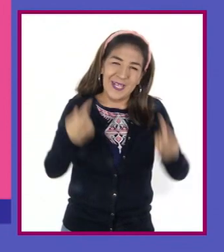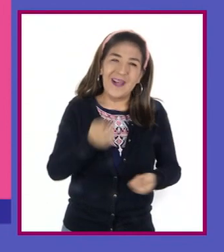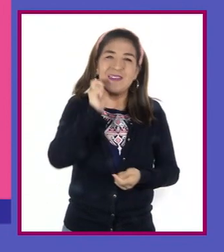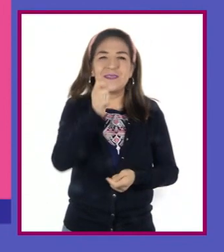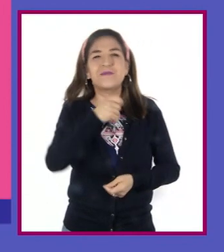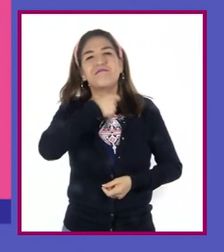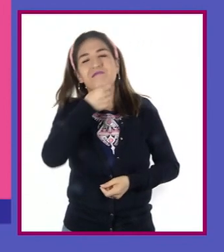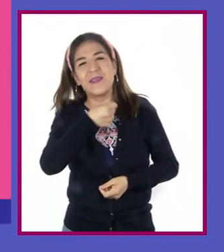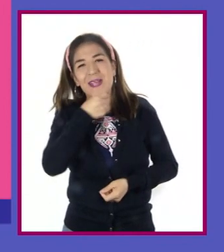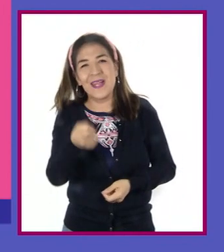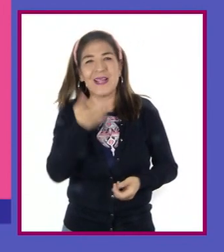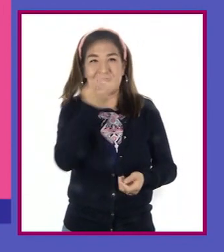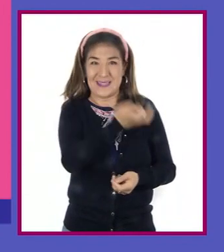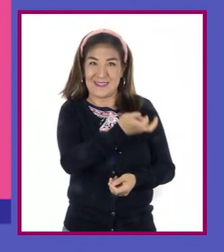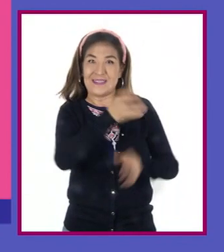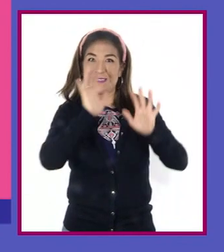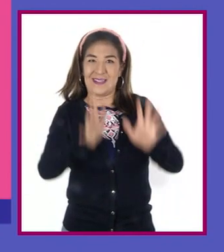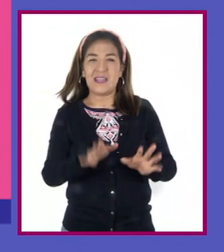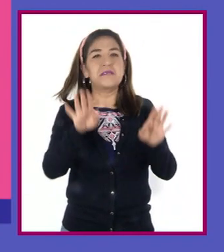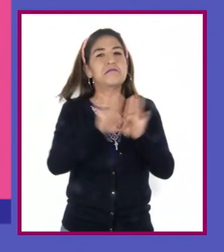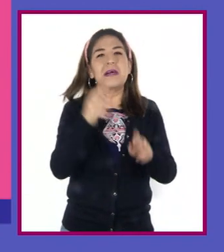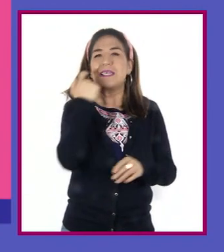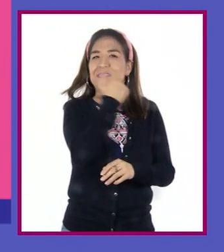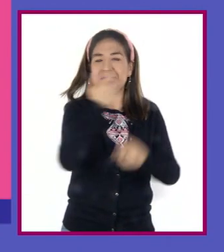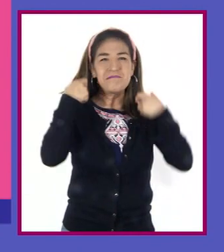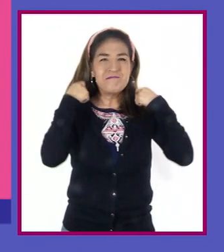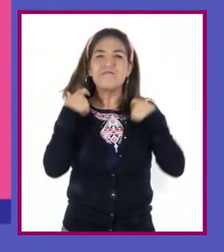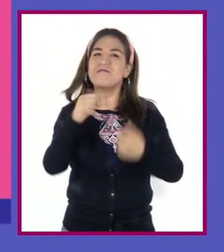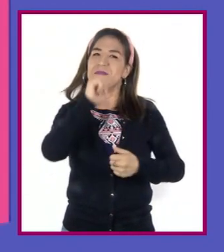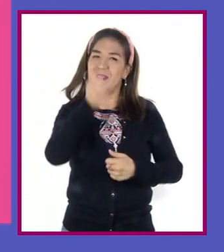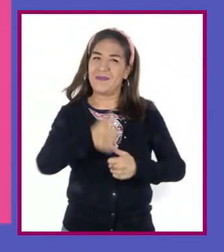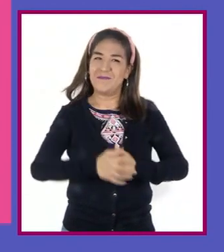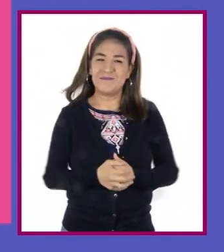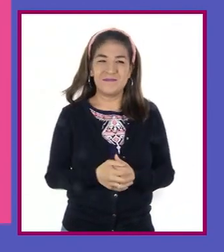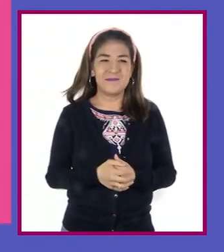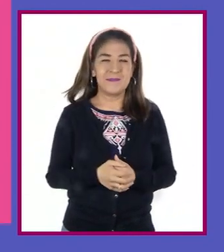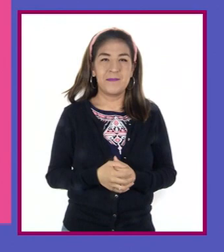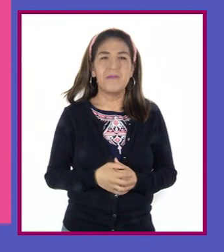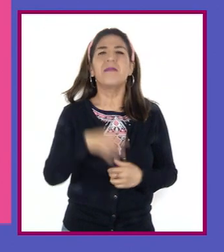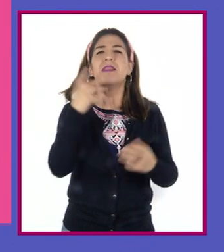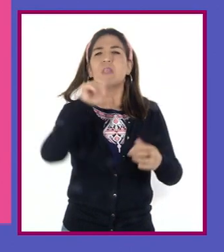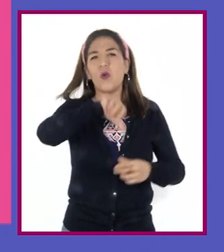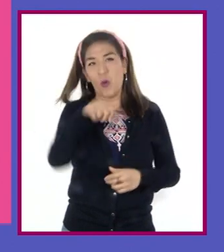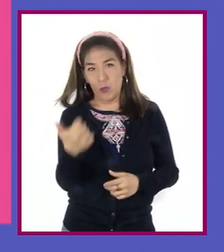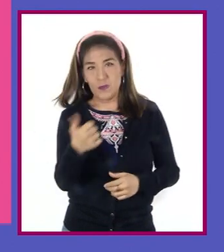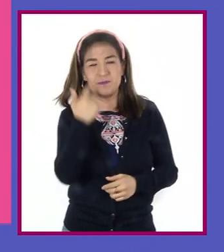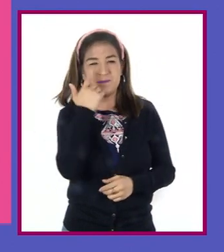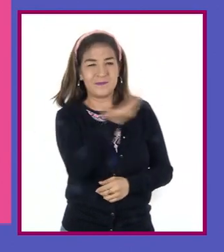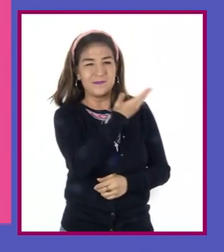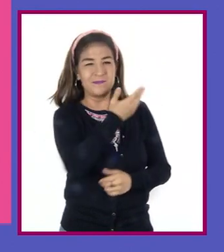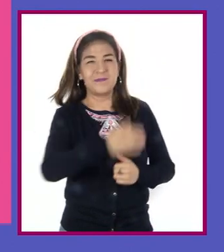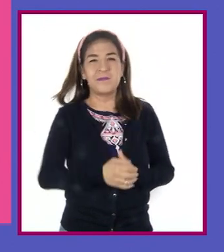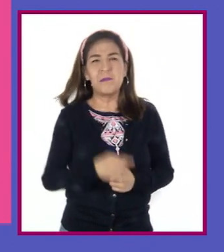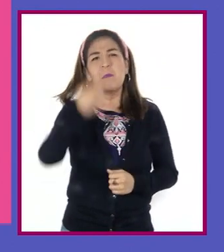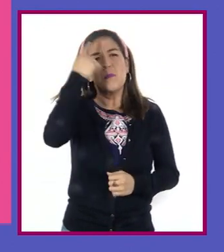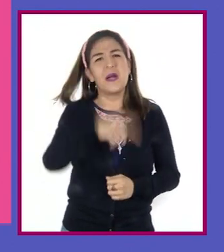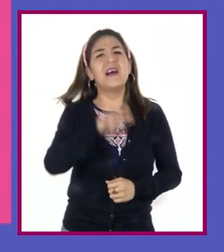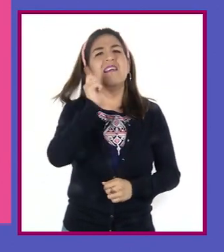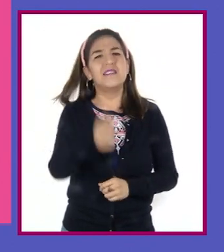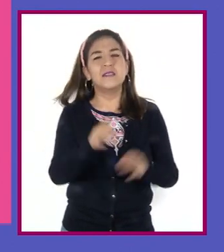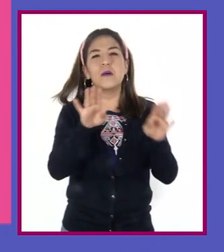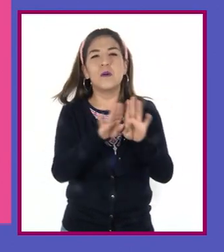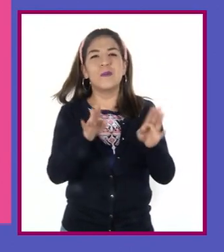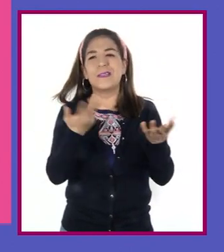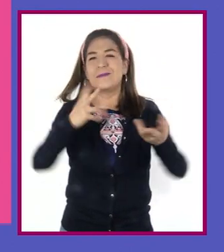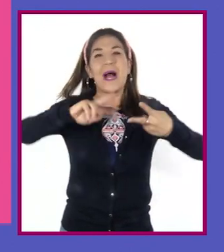y como ella también, sin dientes ni cabellos. El lenguaje figurado se usa para decir de manera